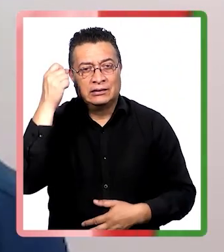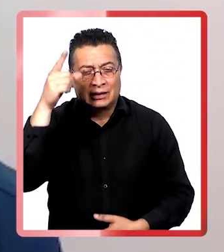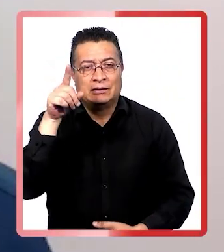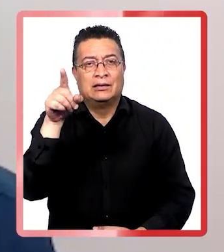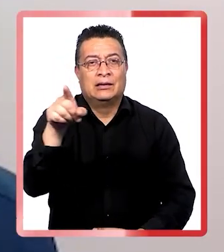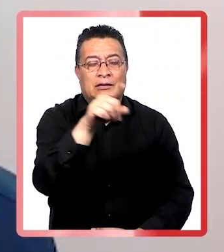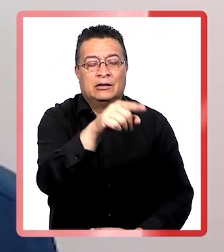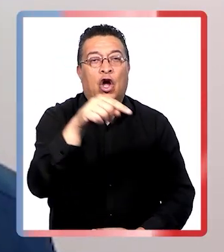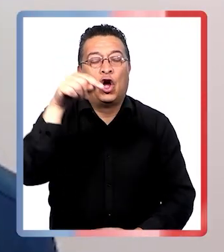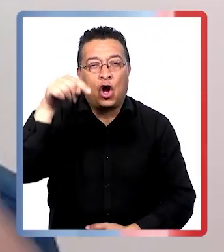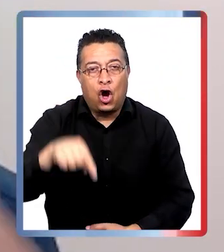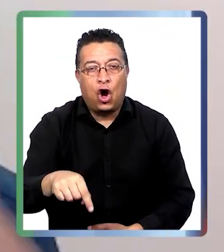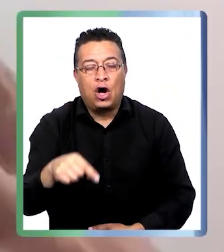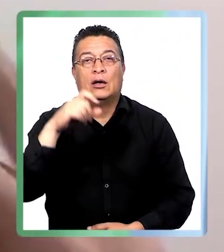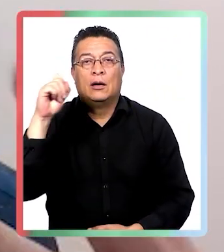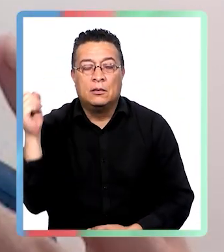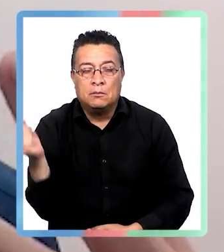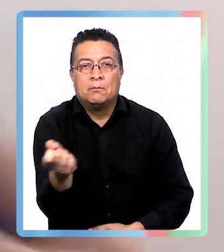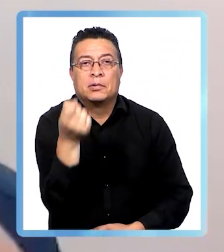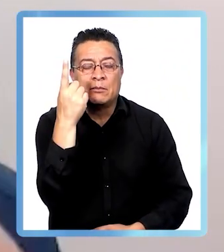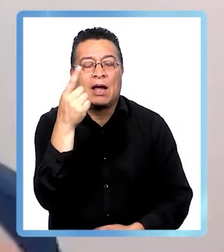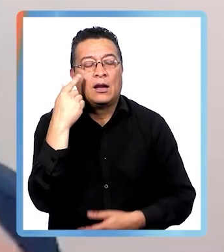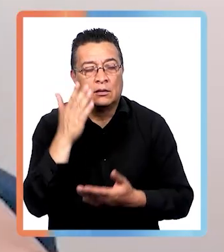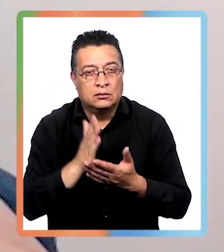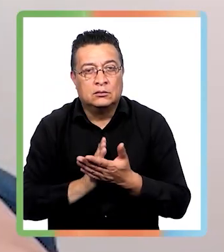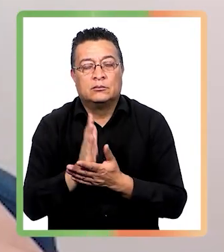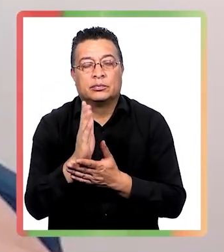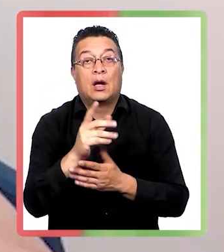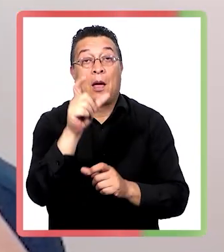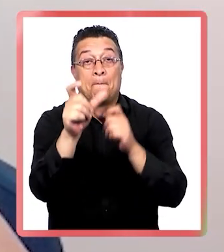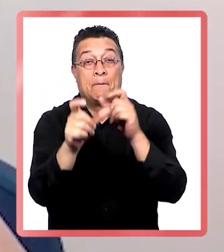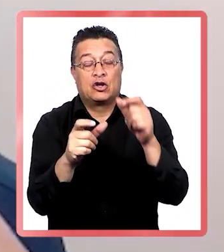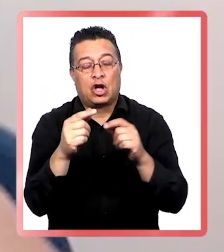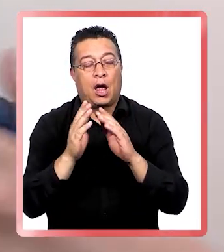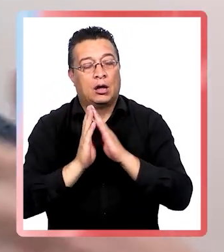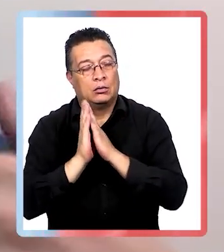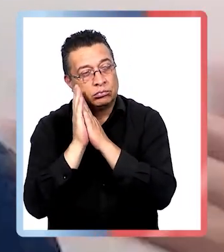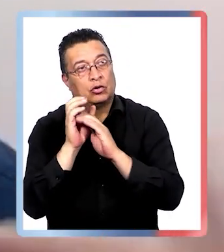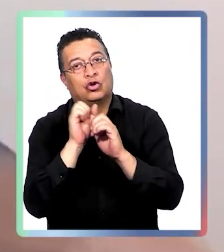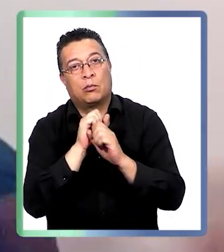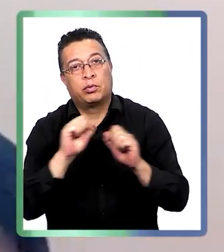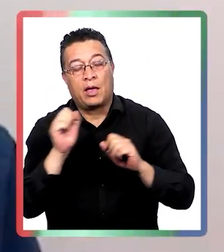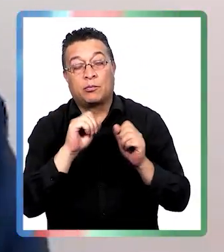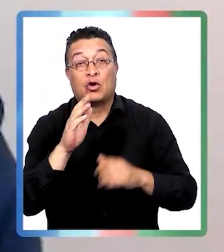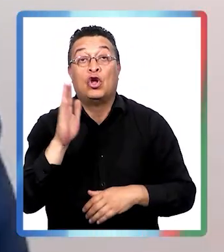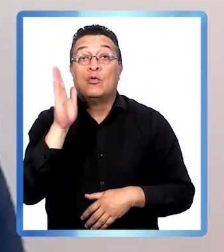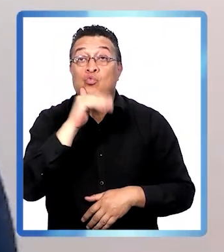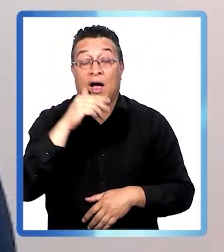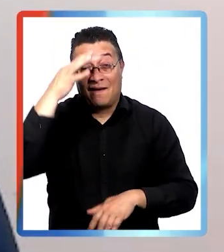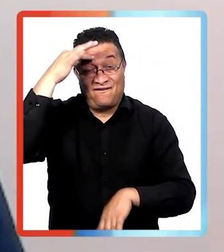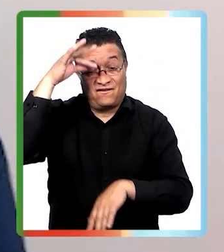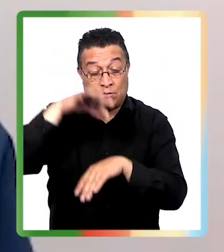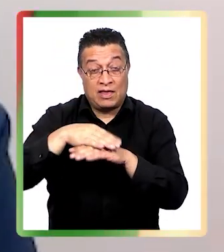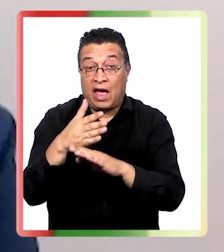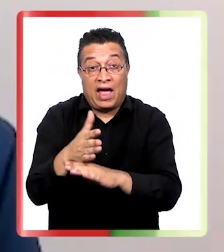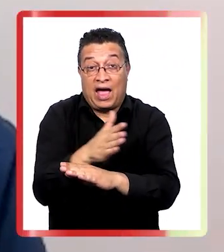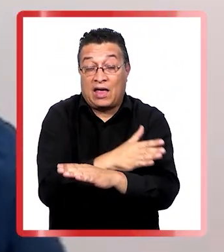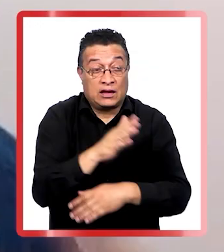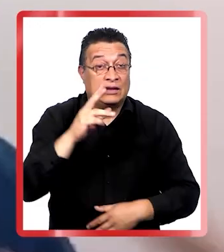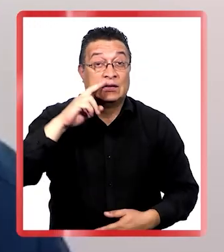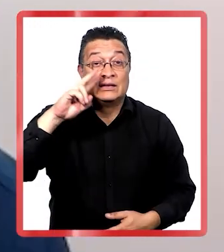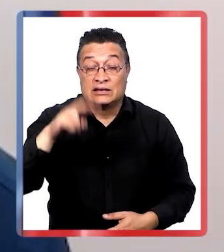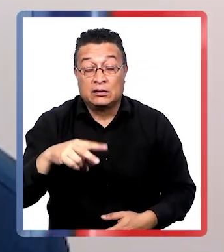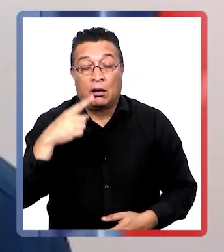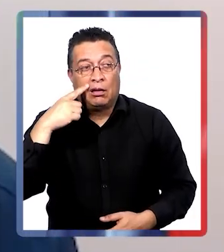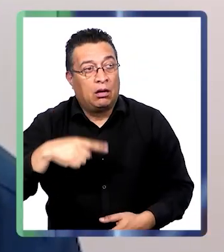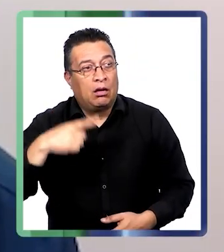sepan que hoy en día la primera línea en personas con insomnio, que no hay una enfermedad detrás de fondo, le